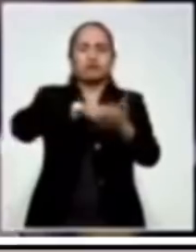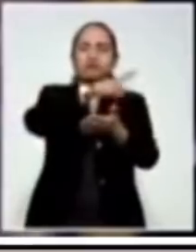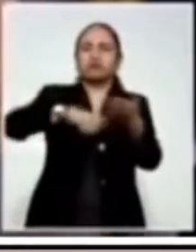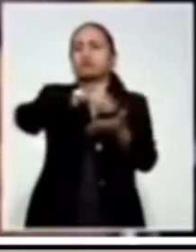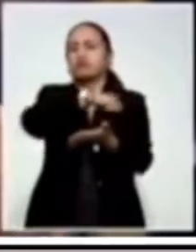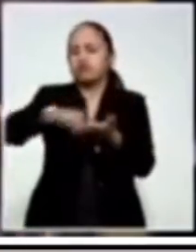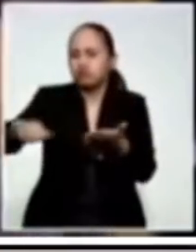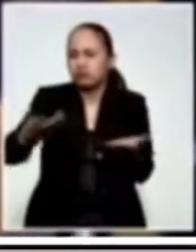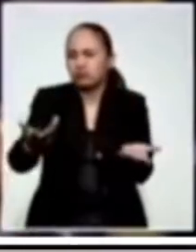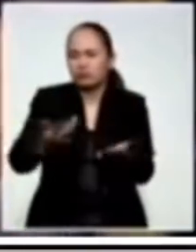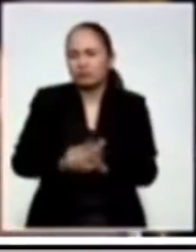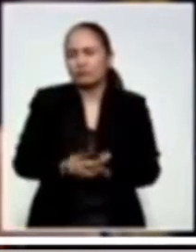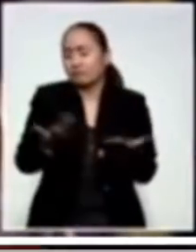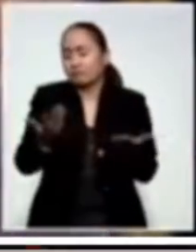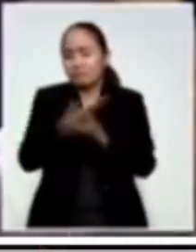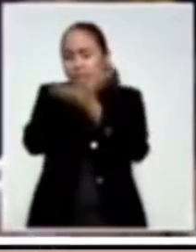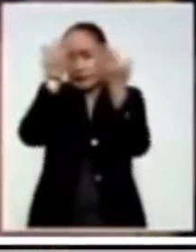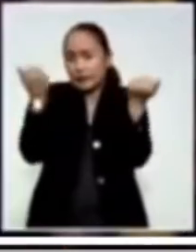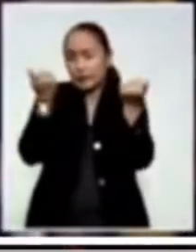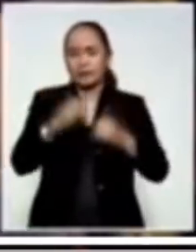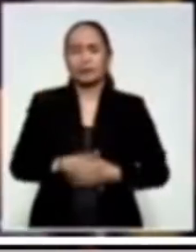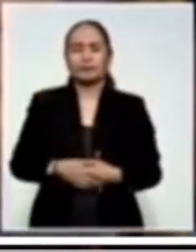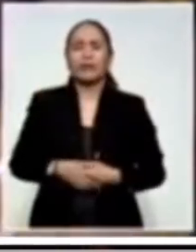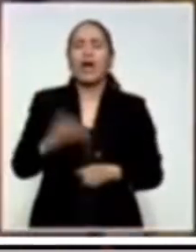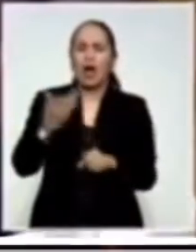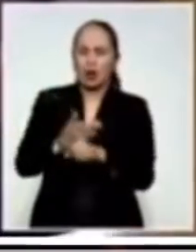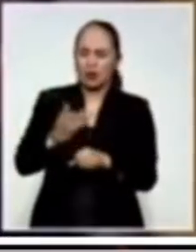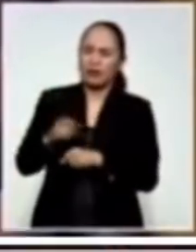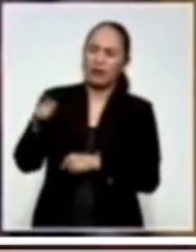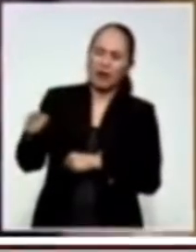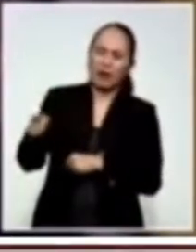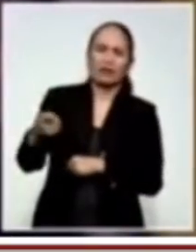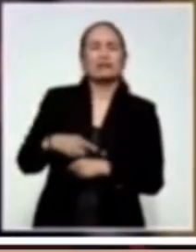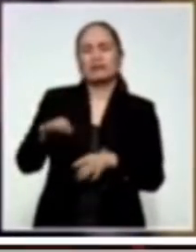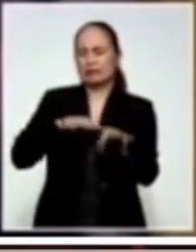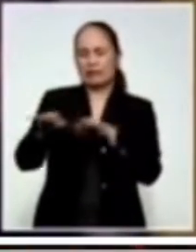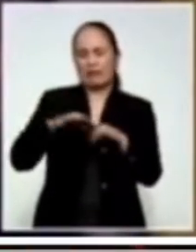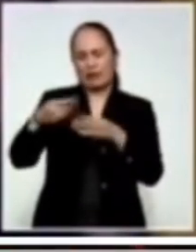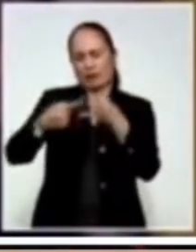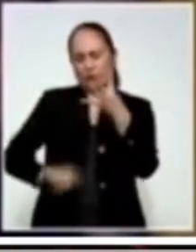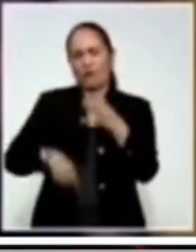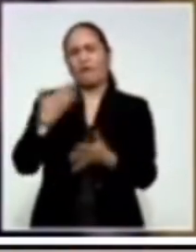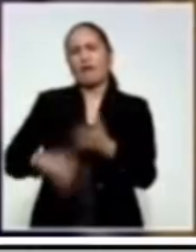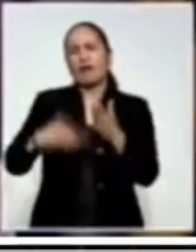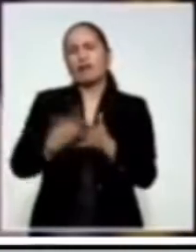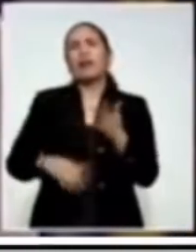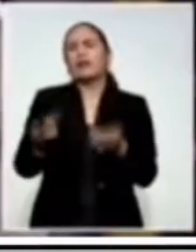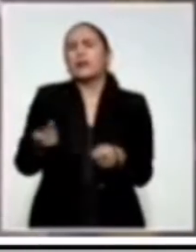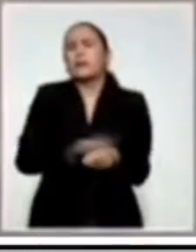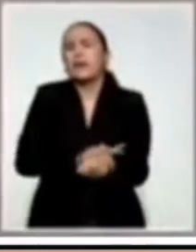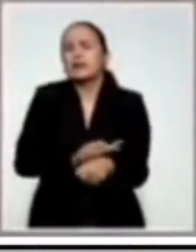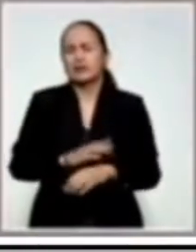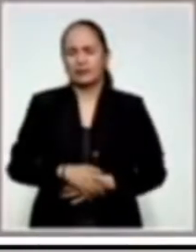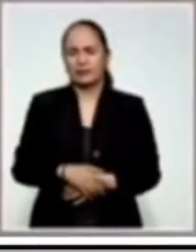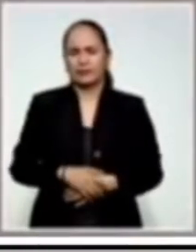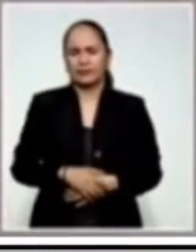hay ciertos señalamientos a que ese trabajo no se ha desahogado. ¿Qué va a pasar con él, ministro? Gracias. En cuanto